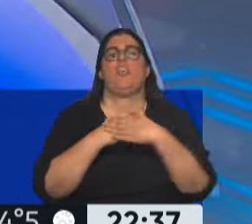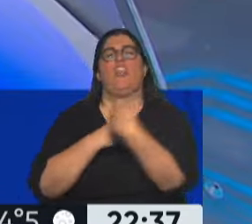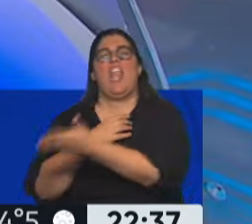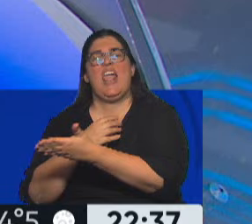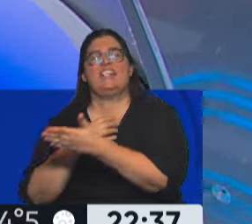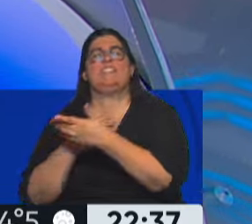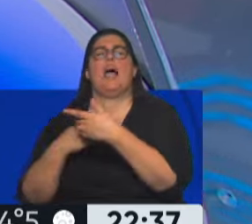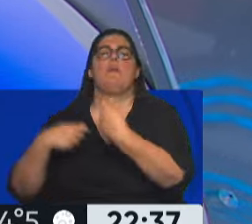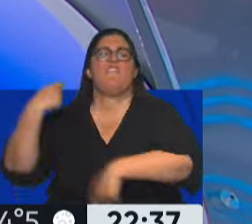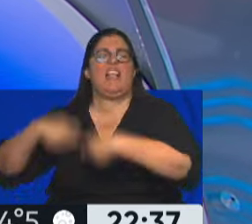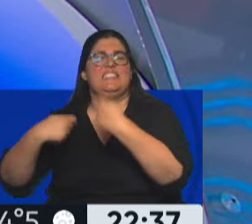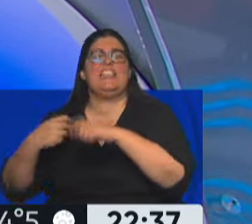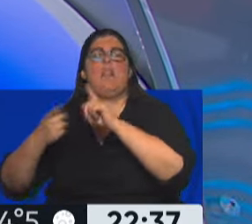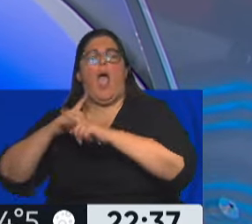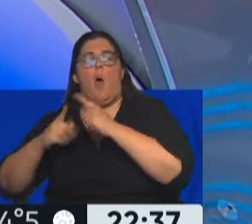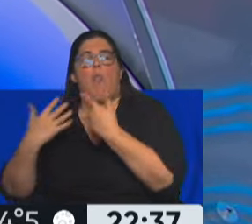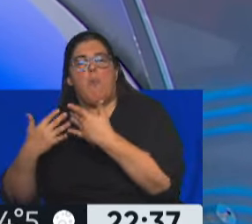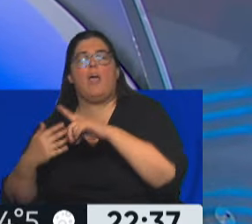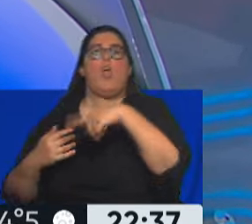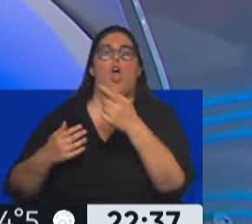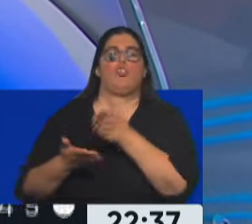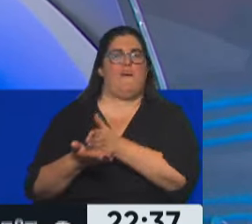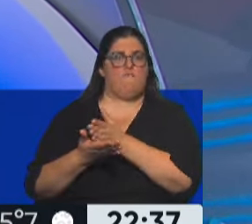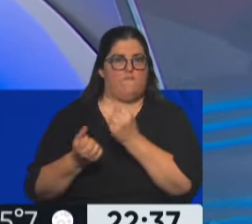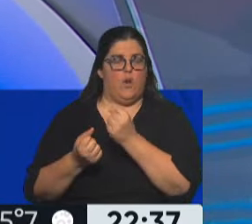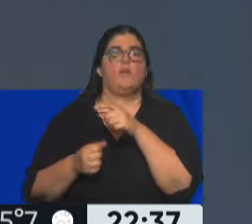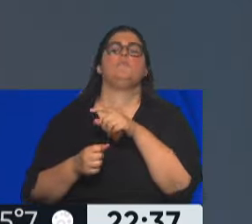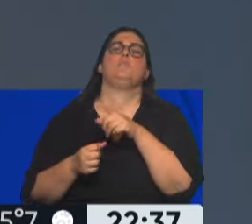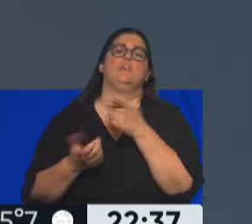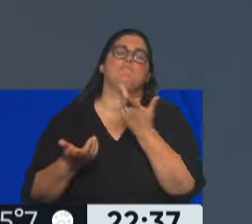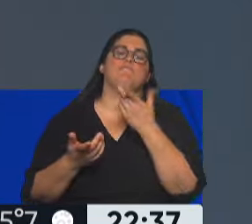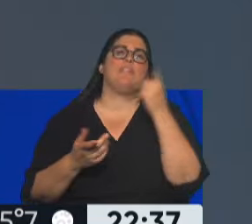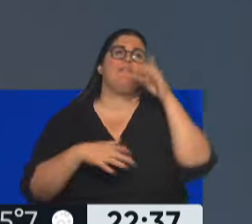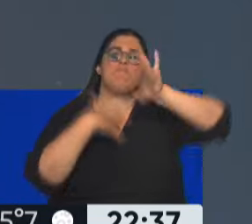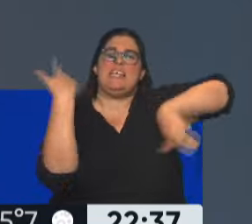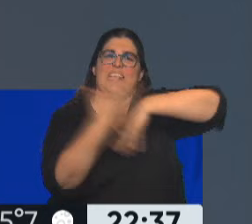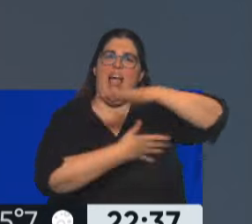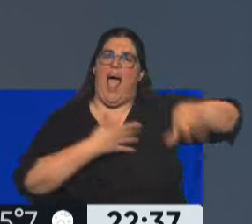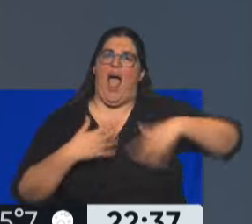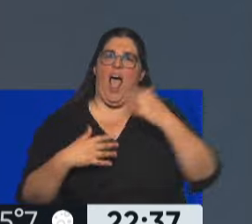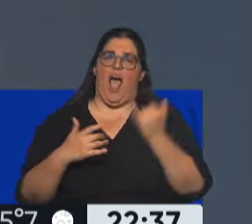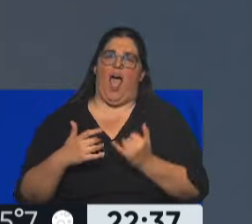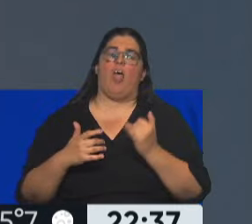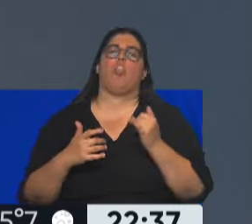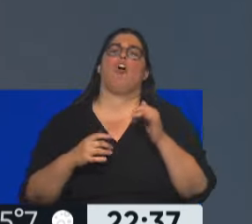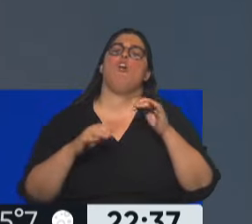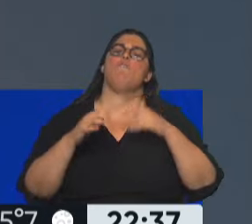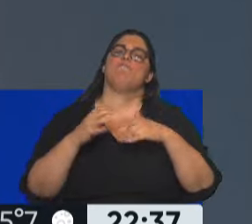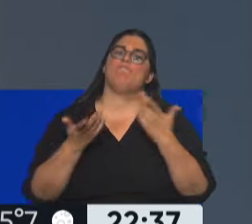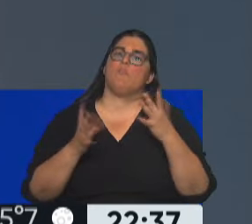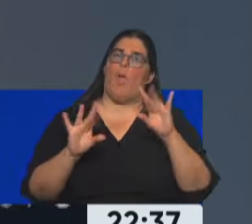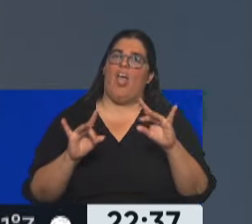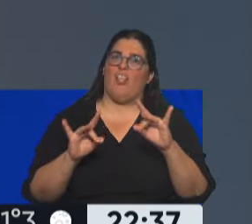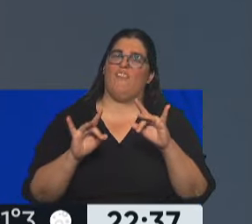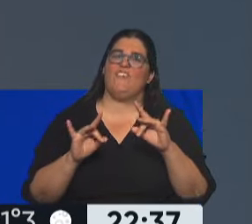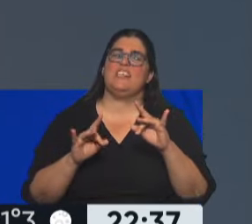otros más confrontacionales, también la gobernabilidad de las instituciones europeas se mezcla y se hace más difícil